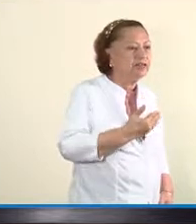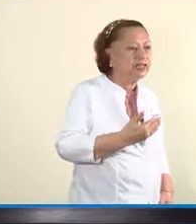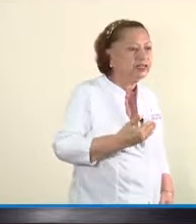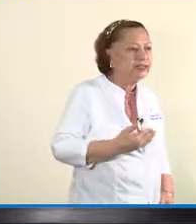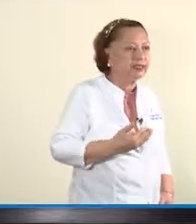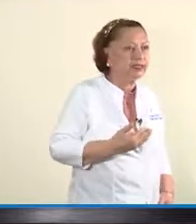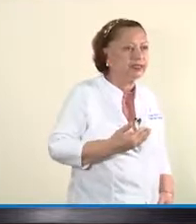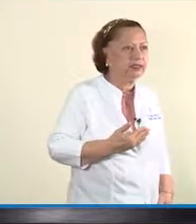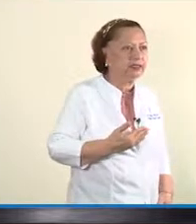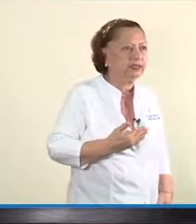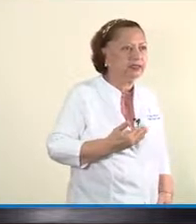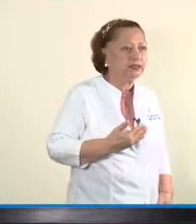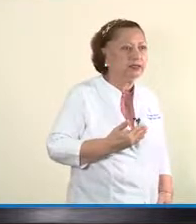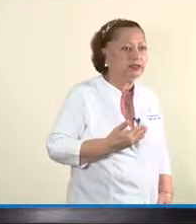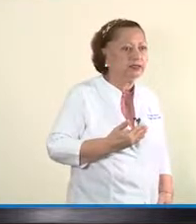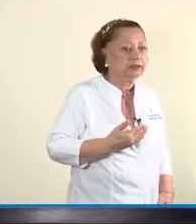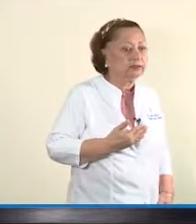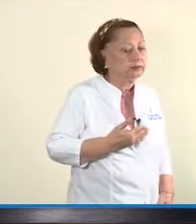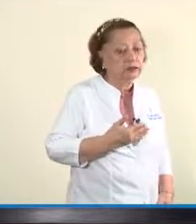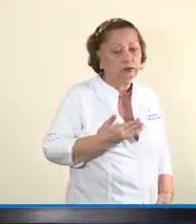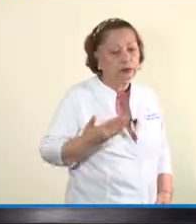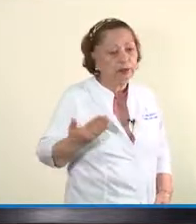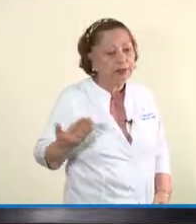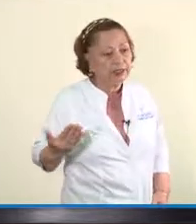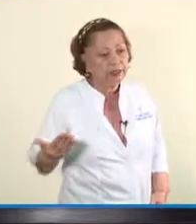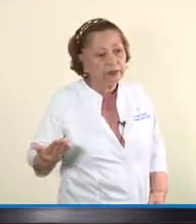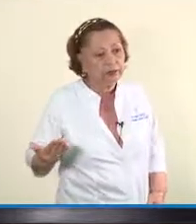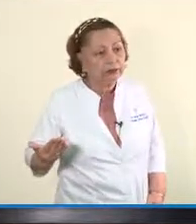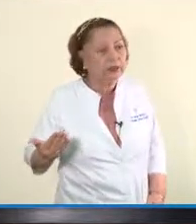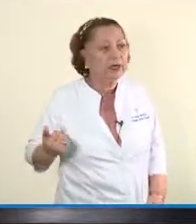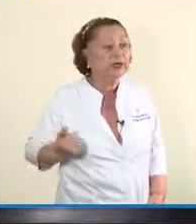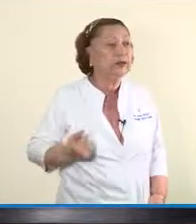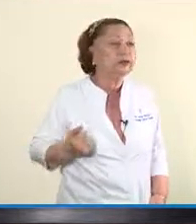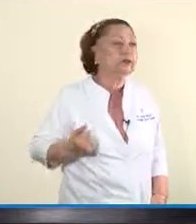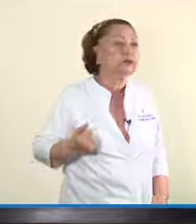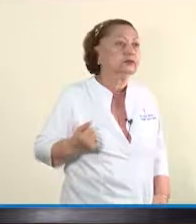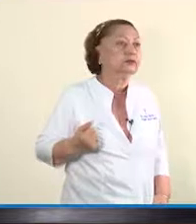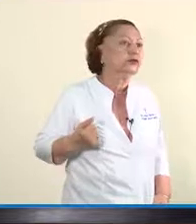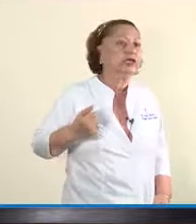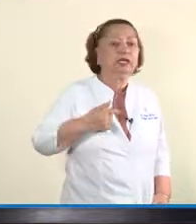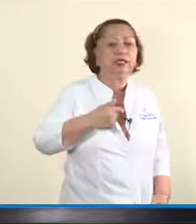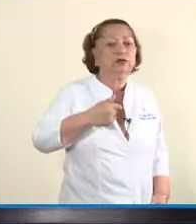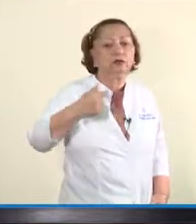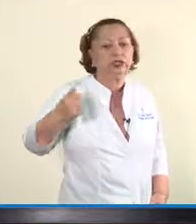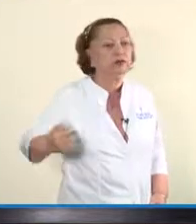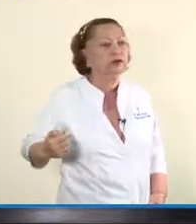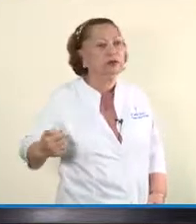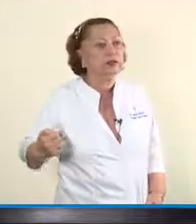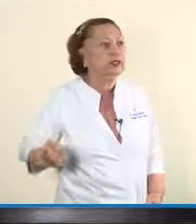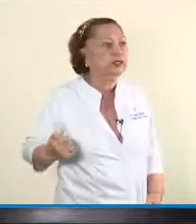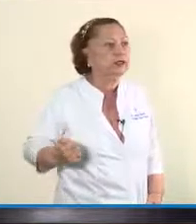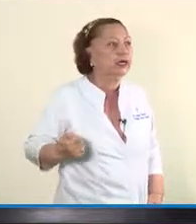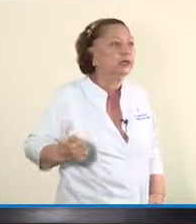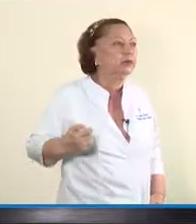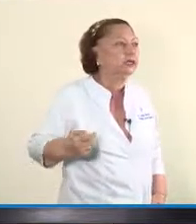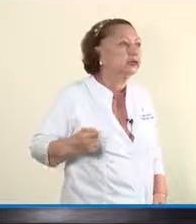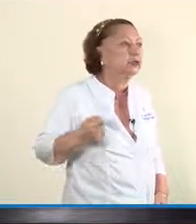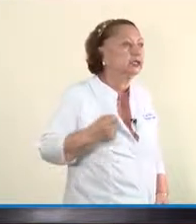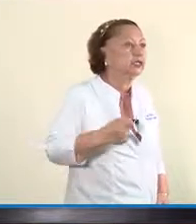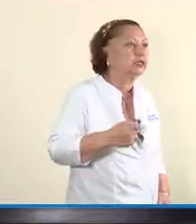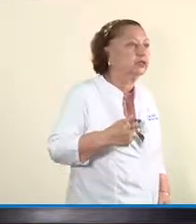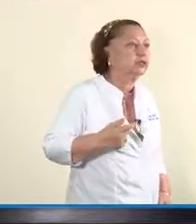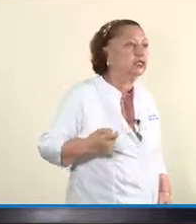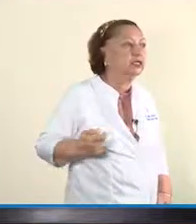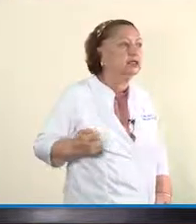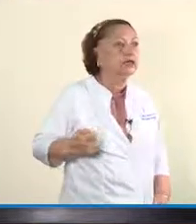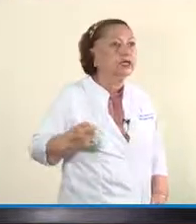hace diferente, no solamente a los otros humanos, porque inclusive los mismos animales, el perrito